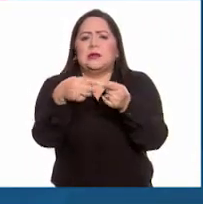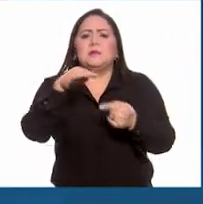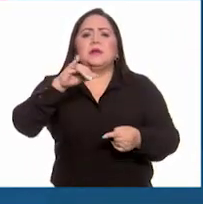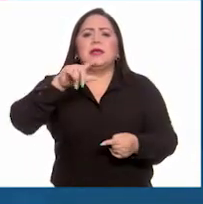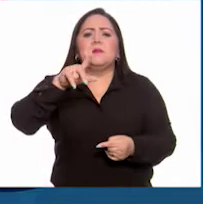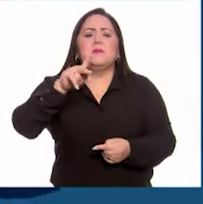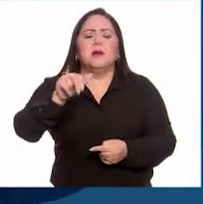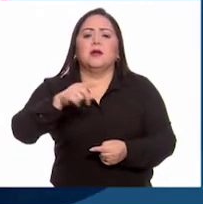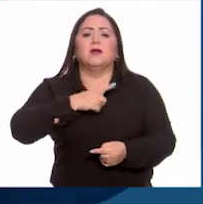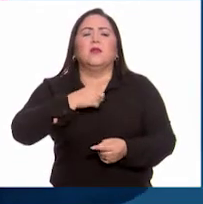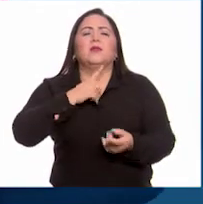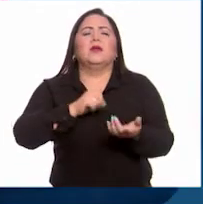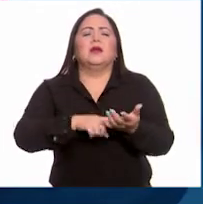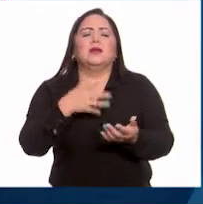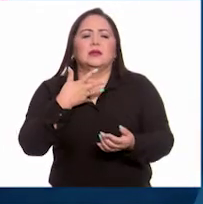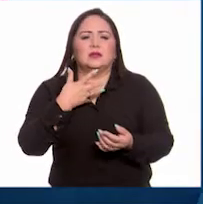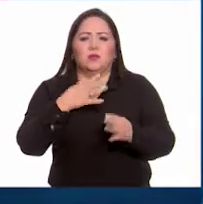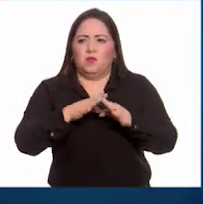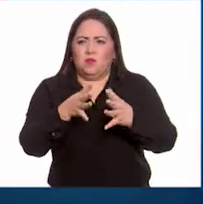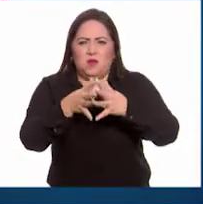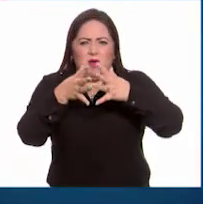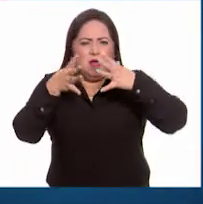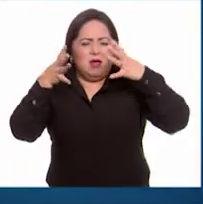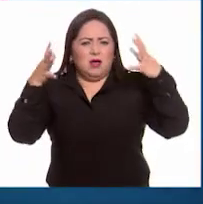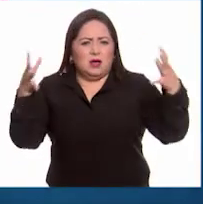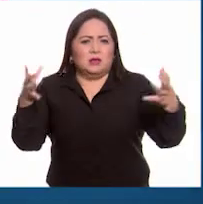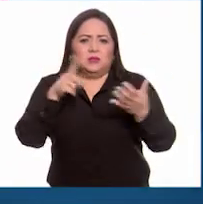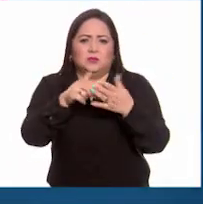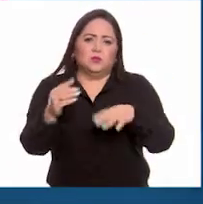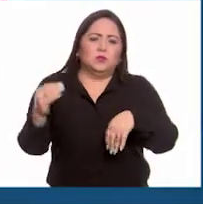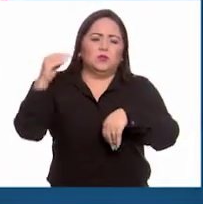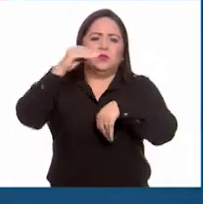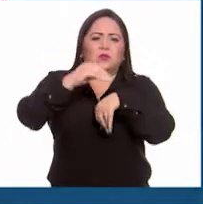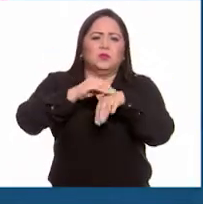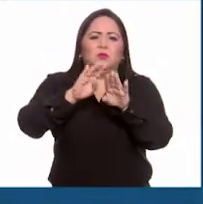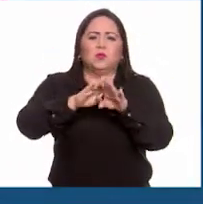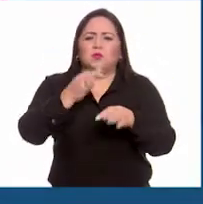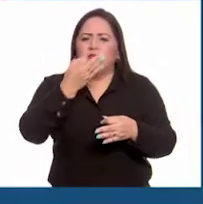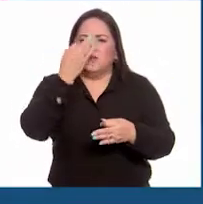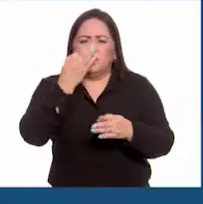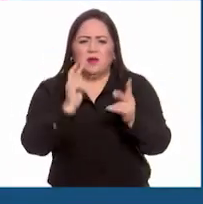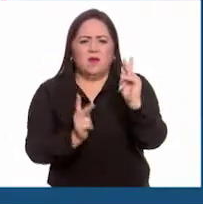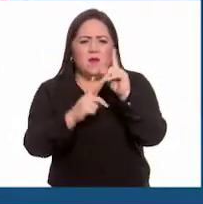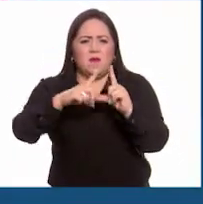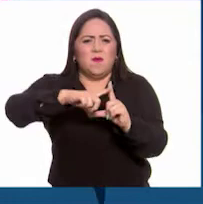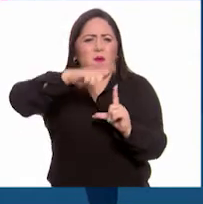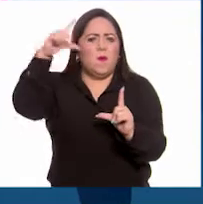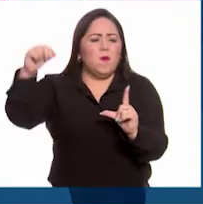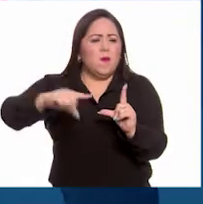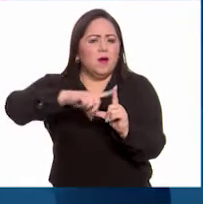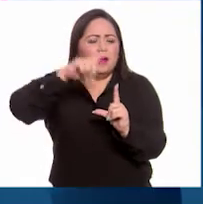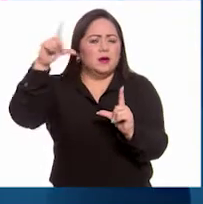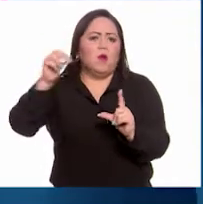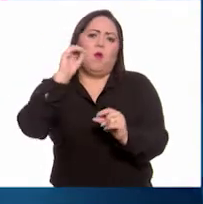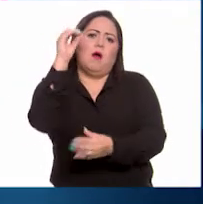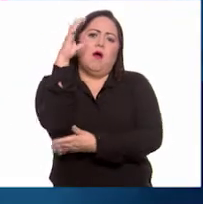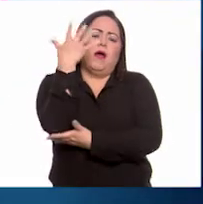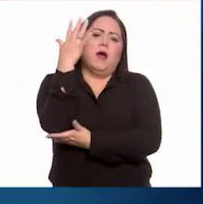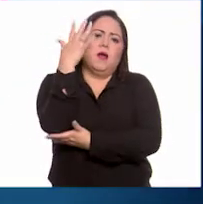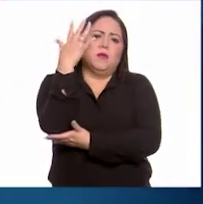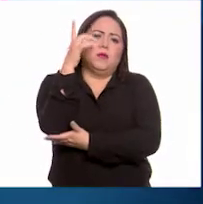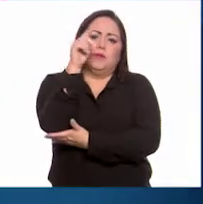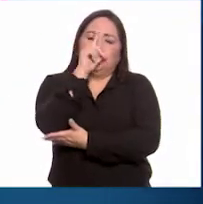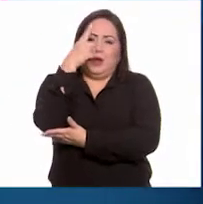milpa, donde hay una mojonera grande, colocando sobre ella unas hierbas y hojas de las plantas o árboles que se